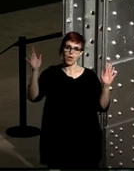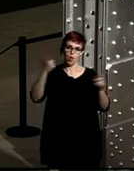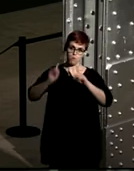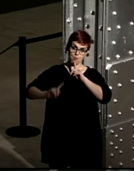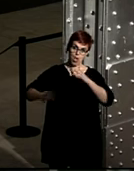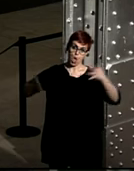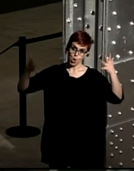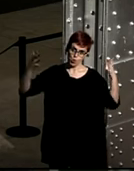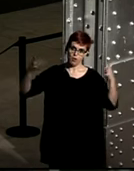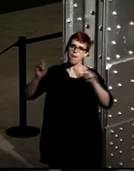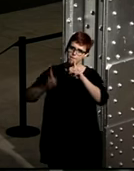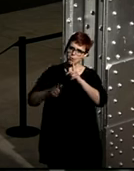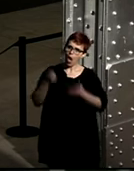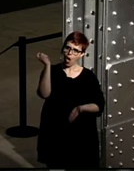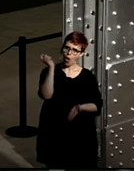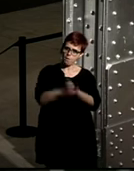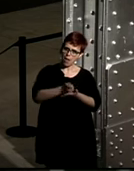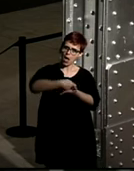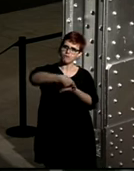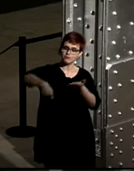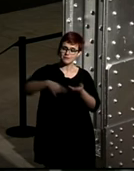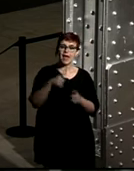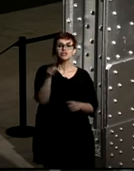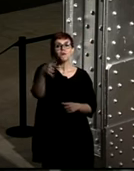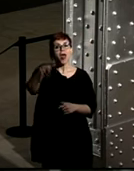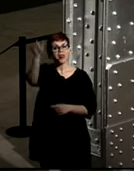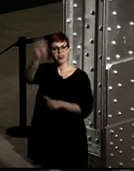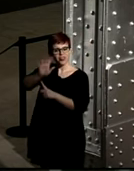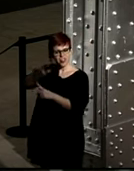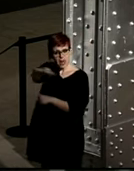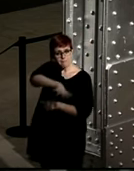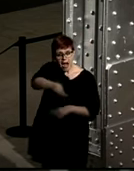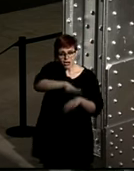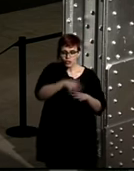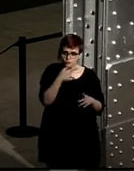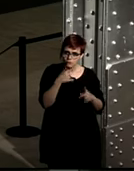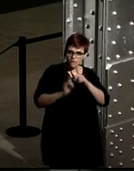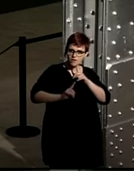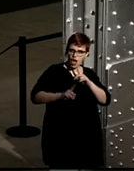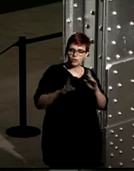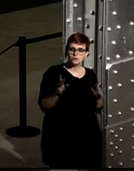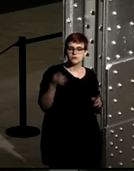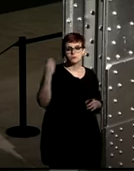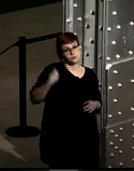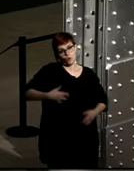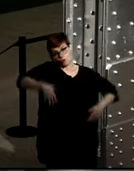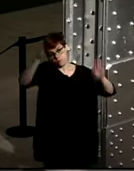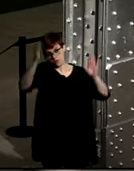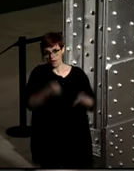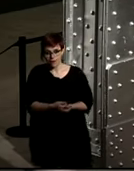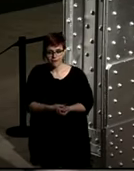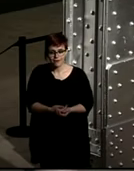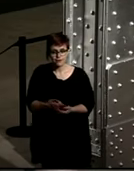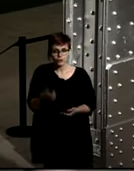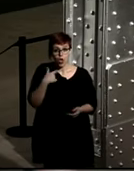hombre. En Bilbao se pagaba la entrada. Incluso había cines de barrio en cualquier otra ciudad y eran de Bilbao también. El Moquetao, sí. Claro. Y de